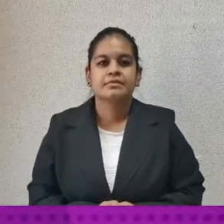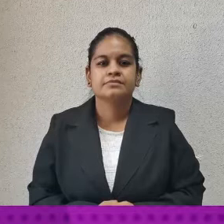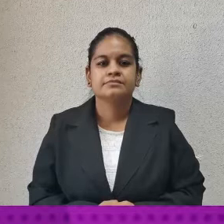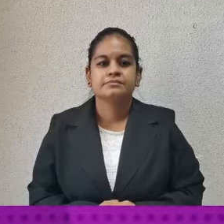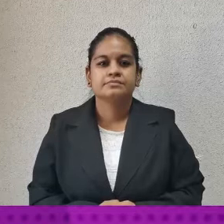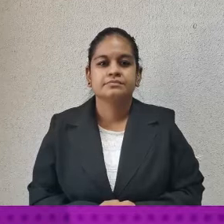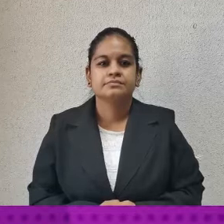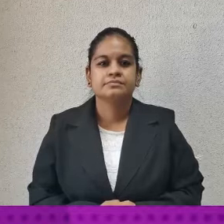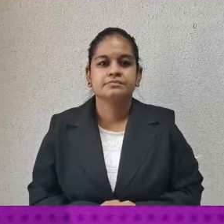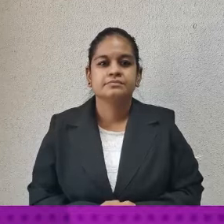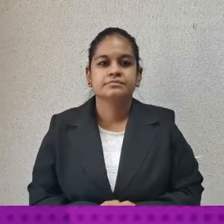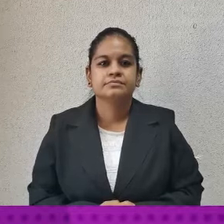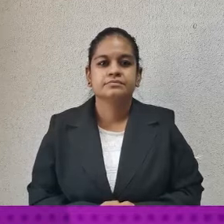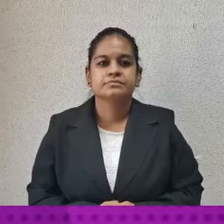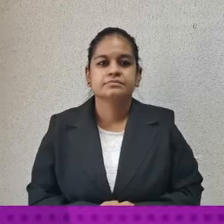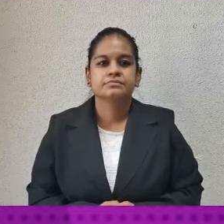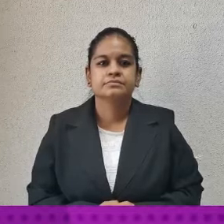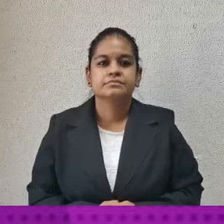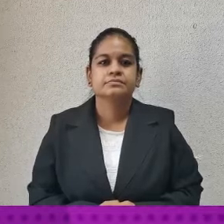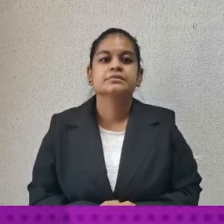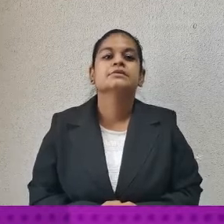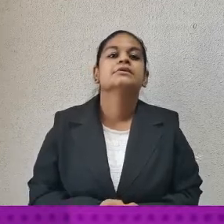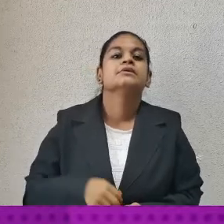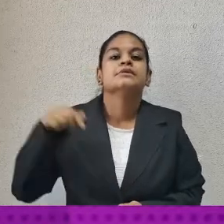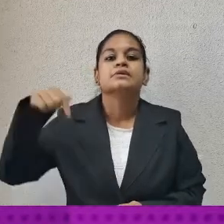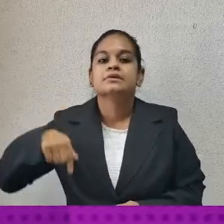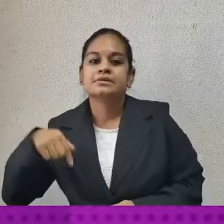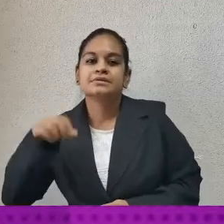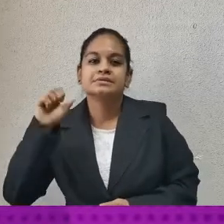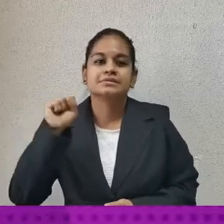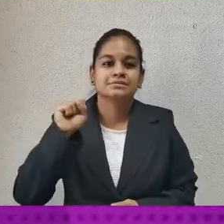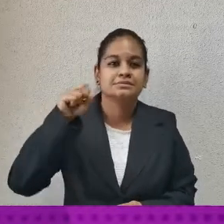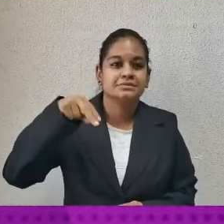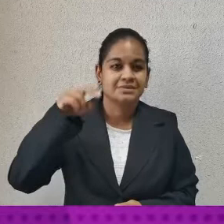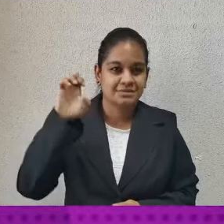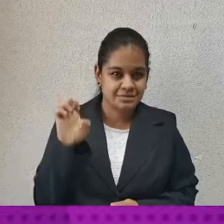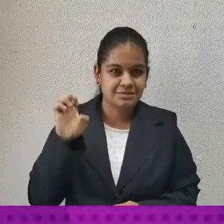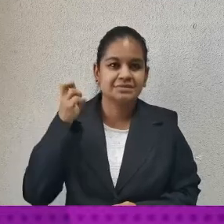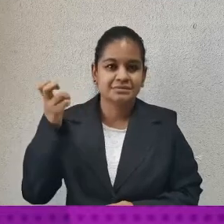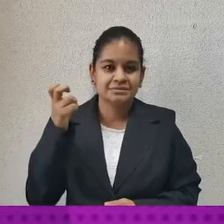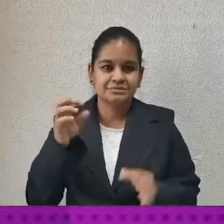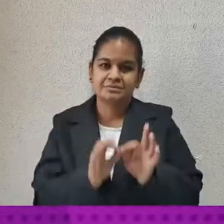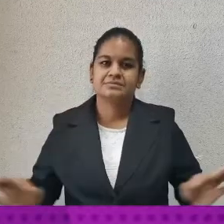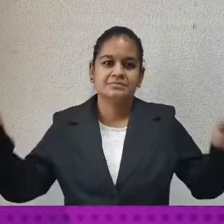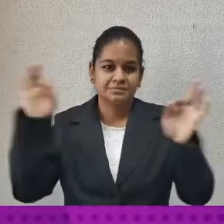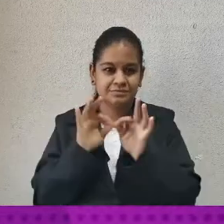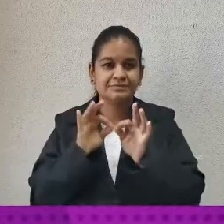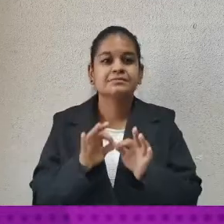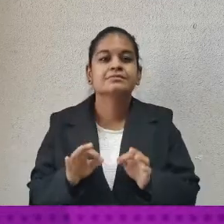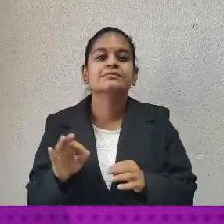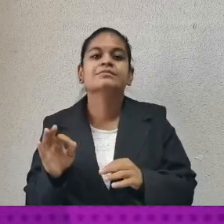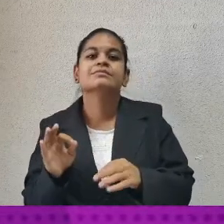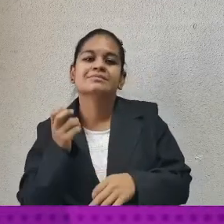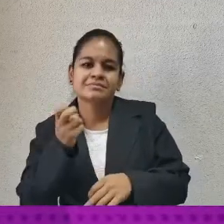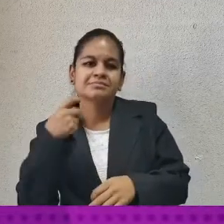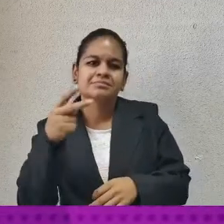el sistema jurisdiccional electoral tiene una solidez muy importante, toda vez de que